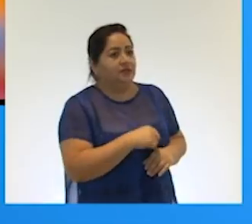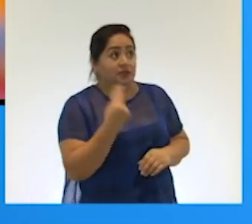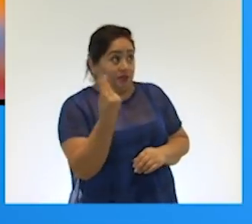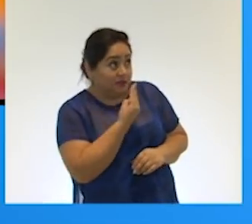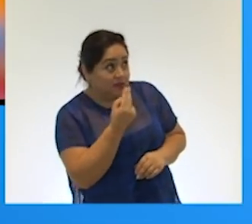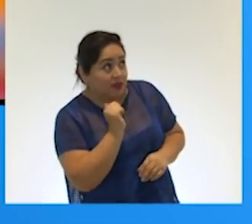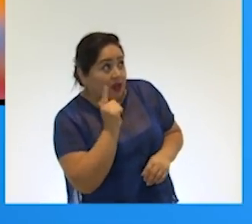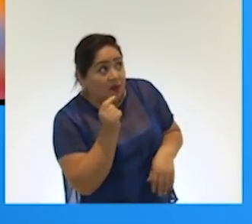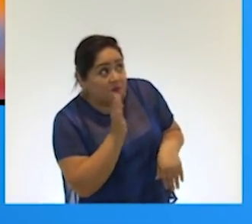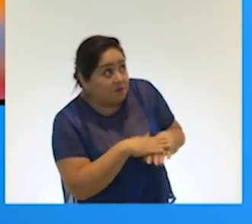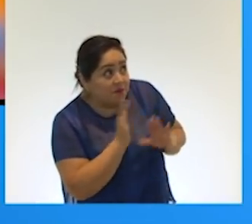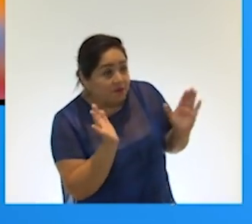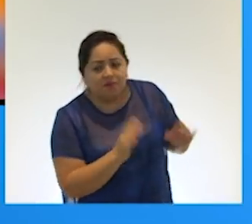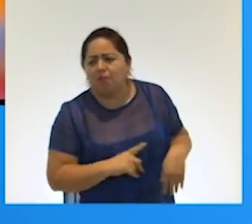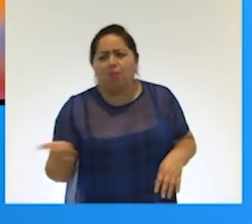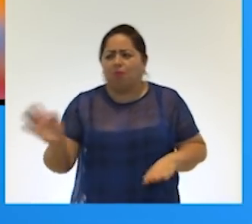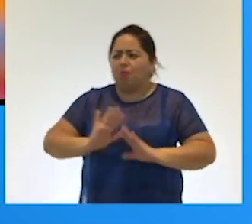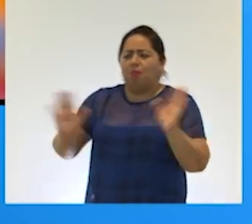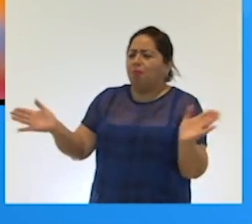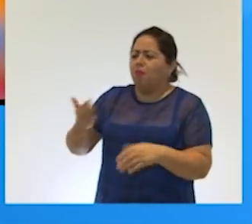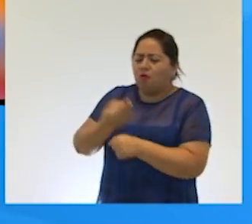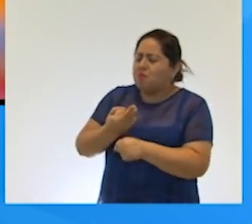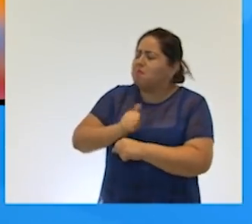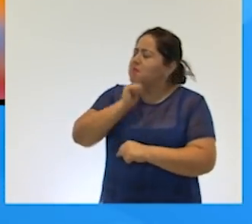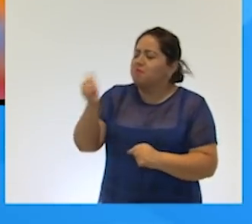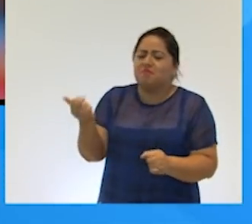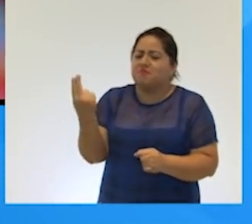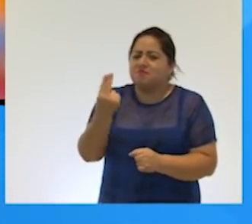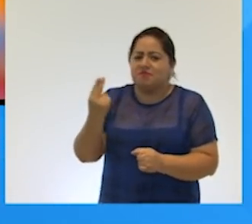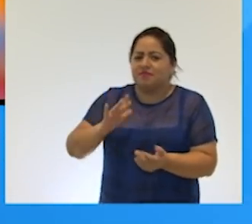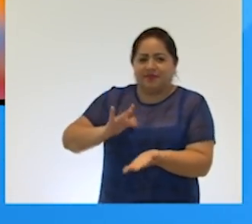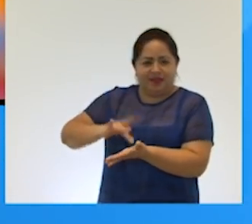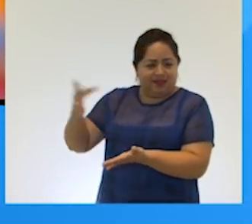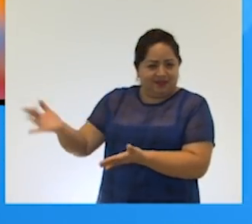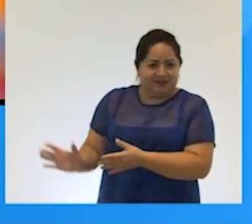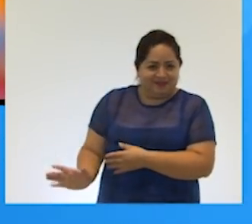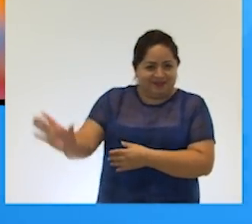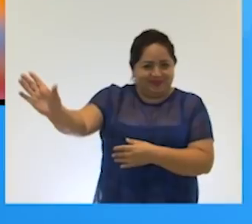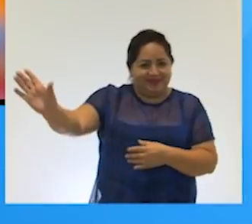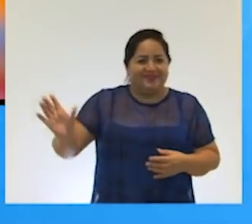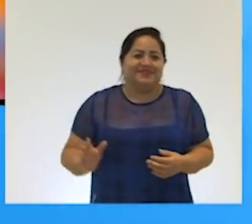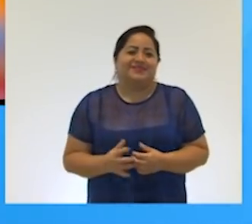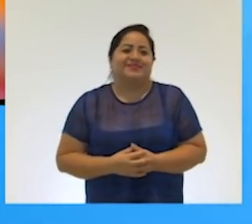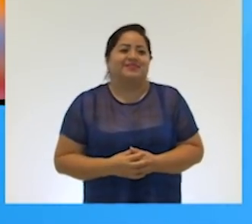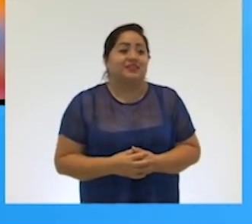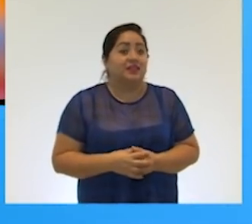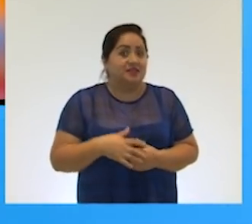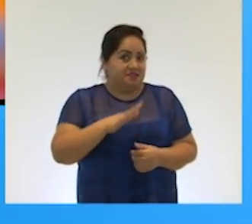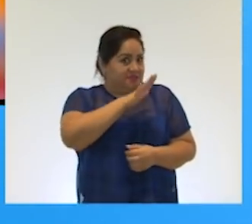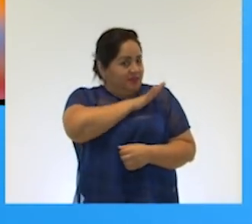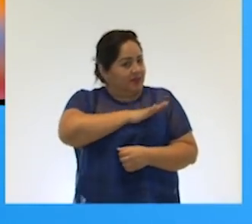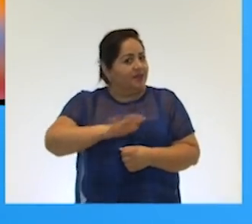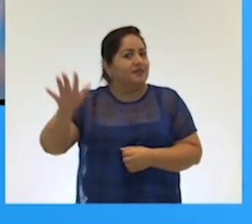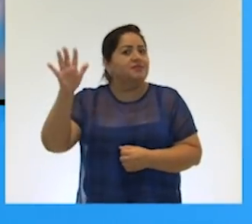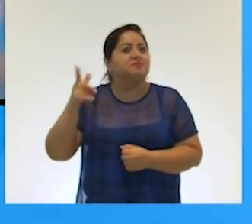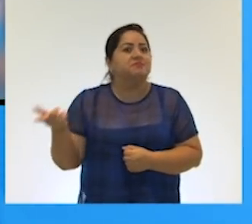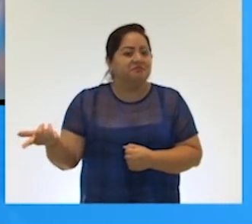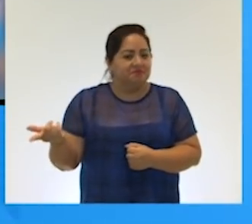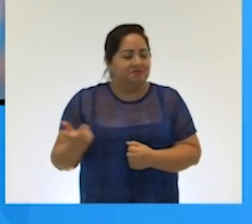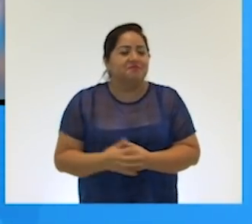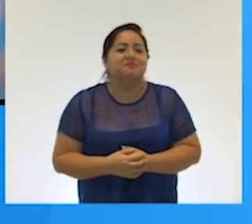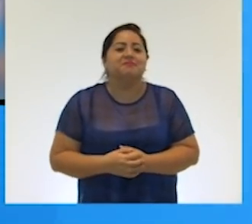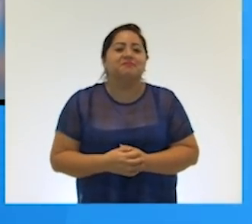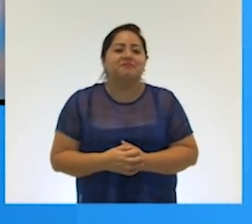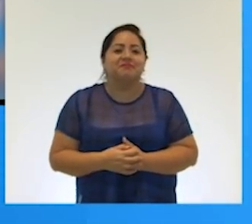¿Necesitas algo más, Alan? No, por el momento no, mi querido asistente de lujo. ¡Wow! Increíble, Staff,